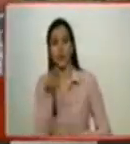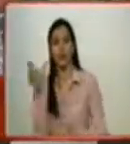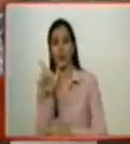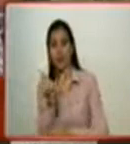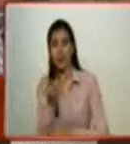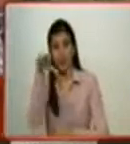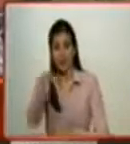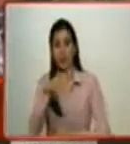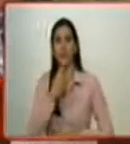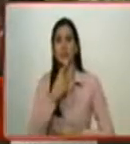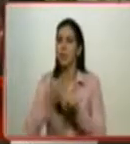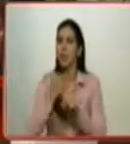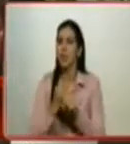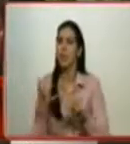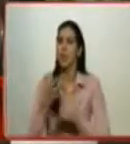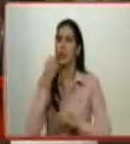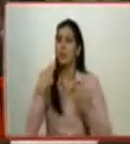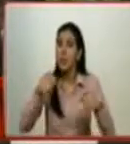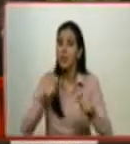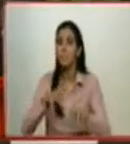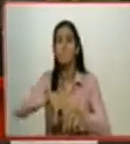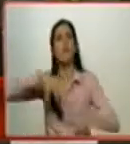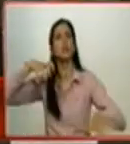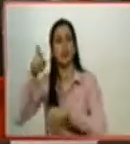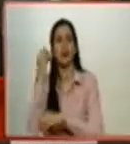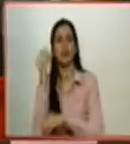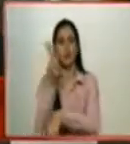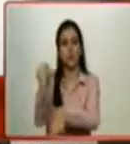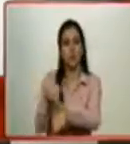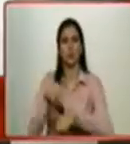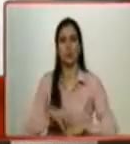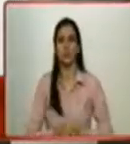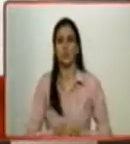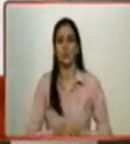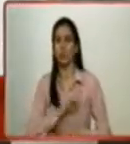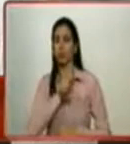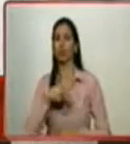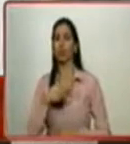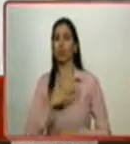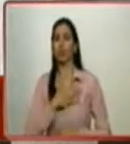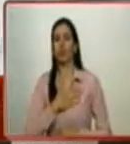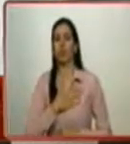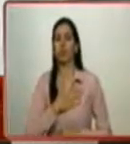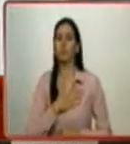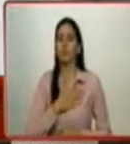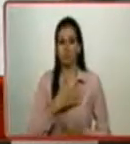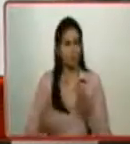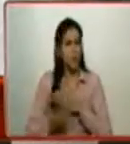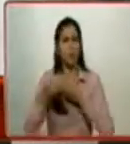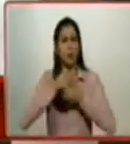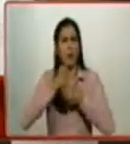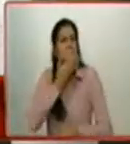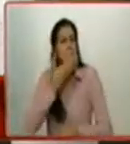región indicaron que el trabajo es lograr la mayoría contundente en la Asamblea Nacional. Nosotros vamos a trabajar para lo mejor y